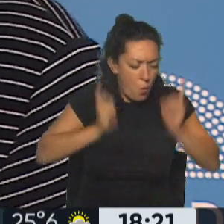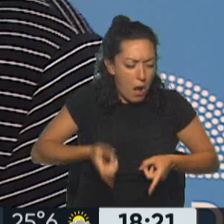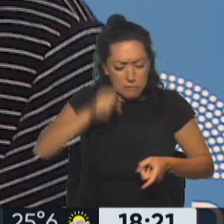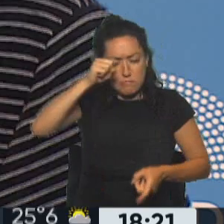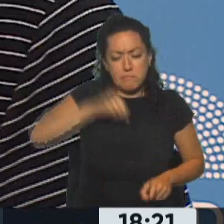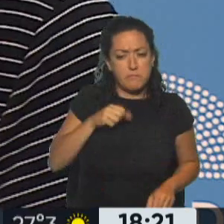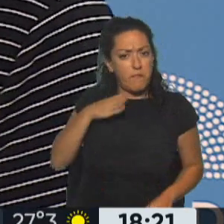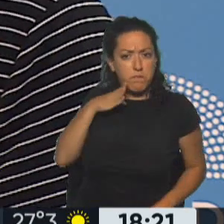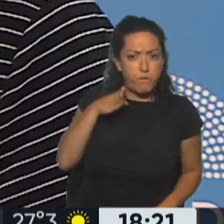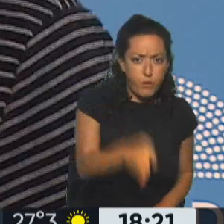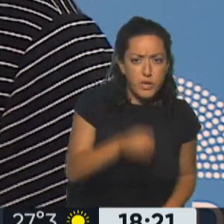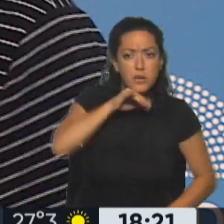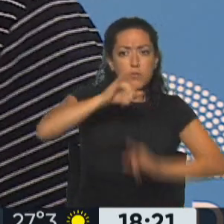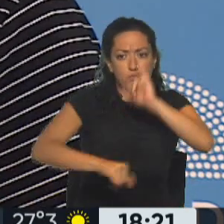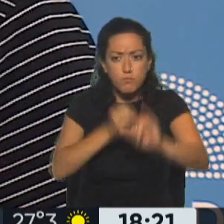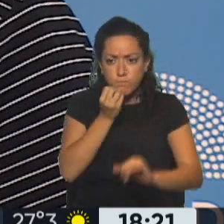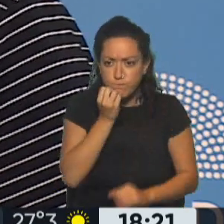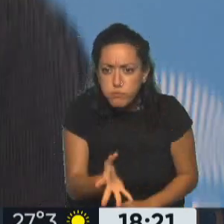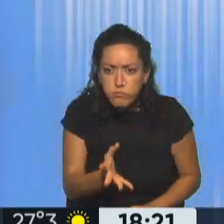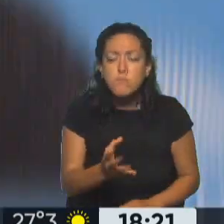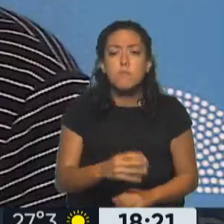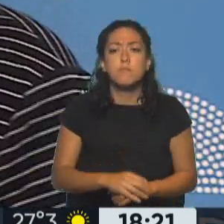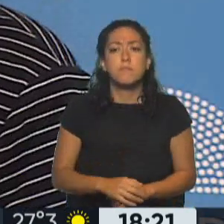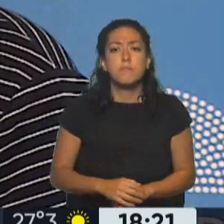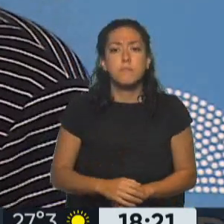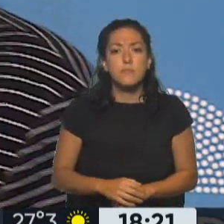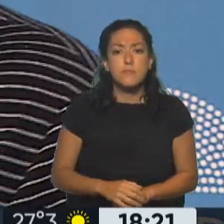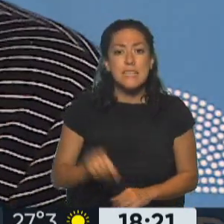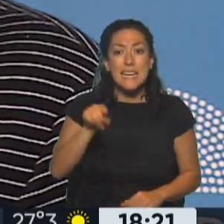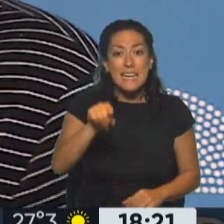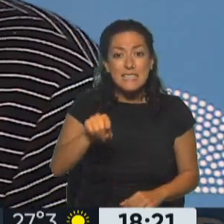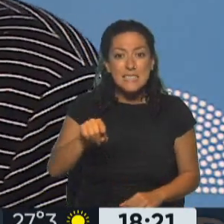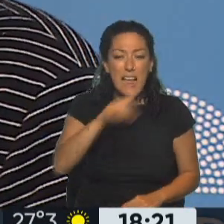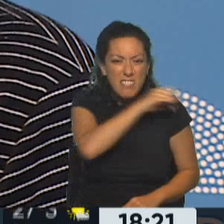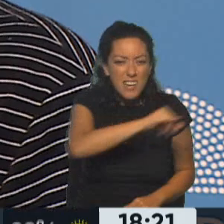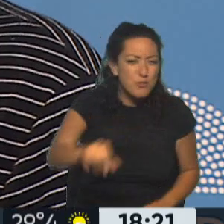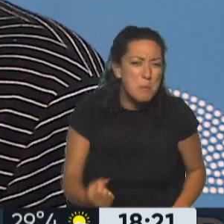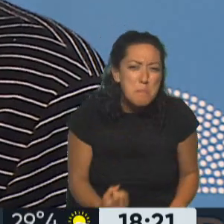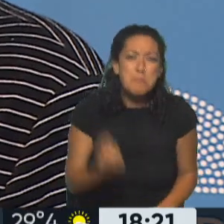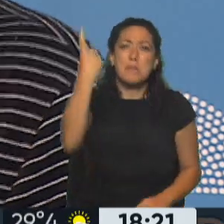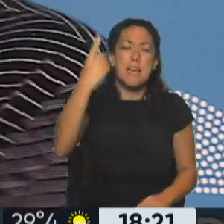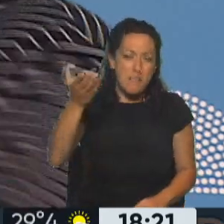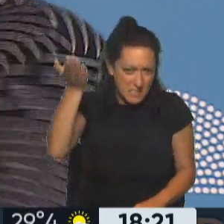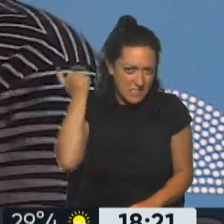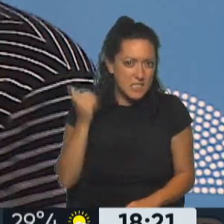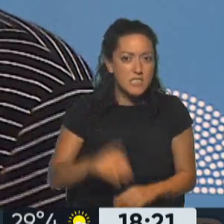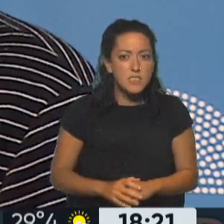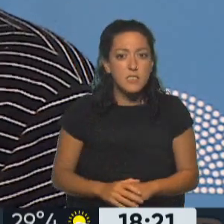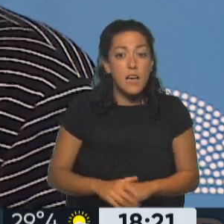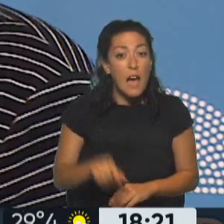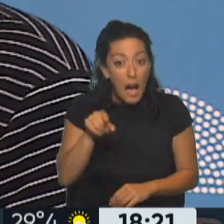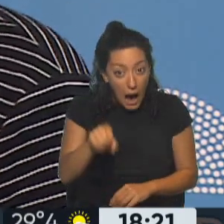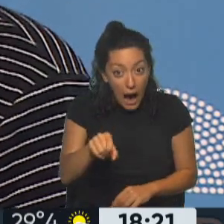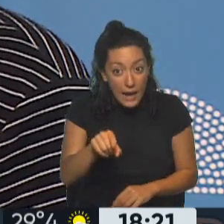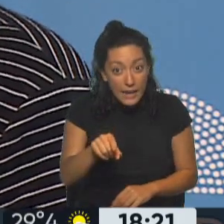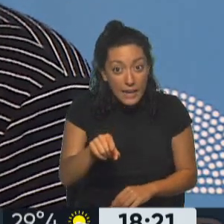fui y les conté todo lo que me había pasado. Esa fue mi primerísima denuncia, que ya incluía